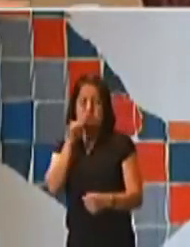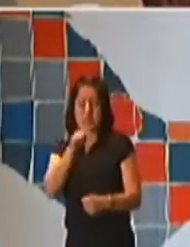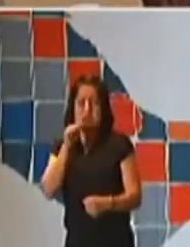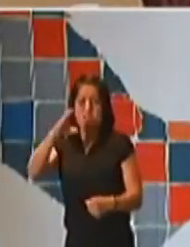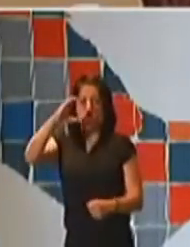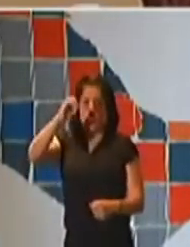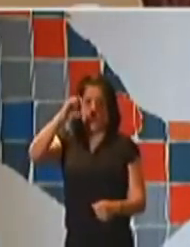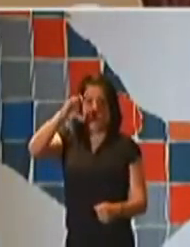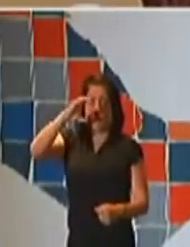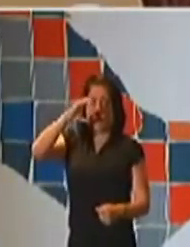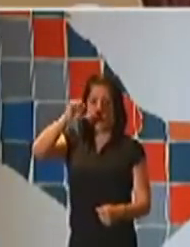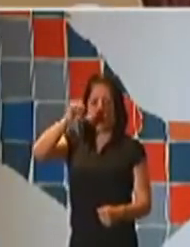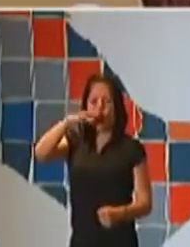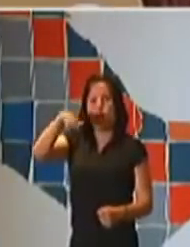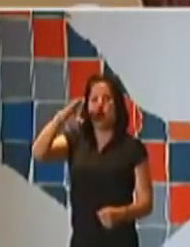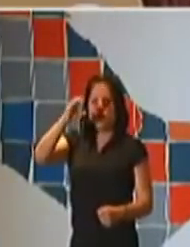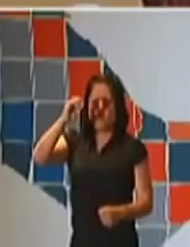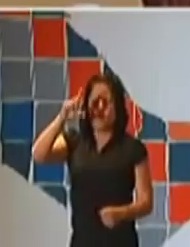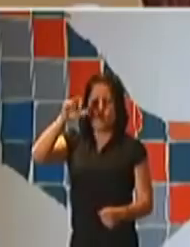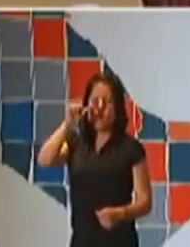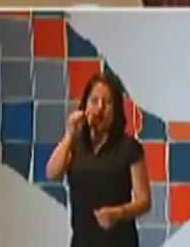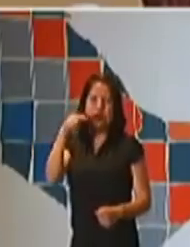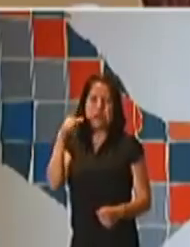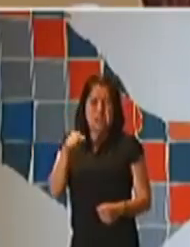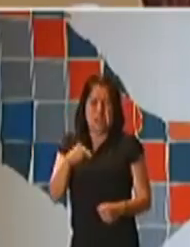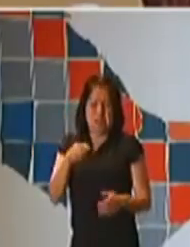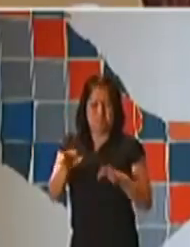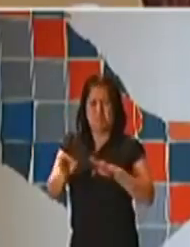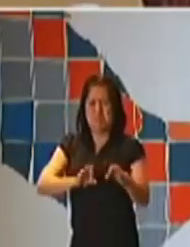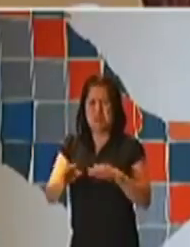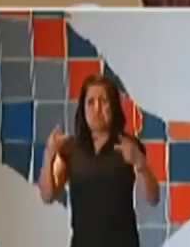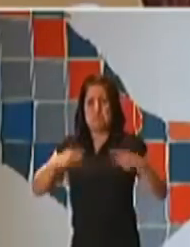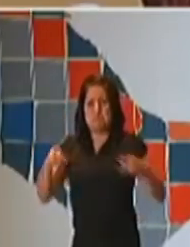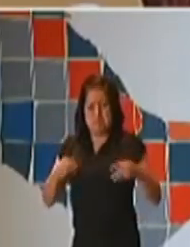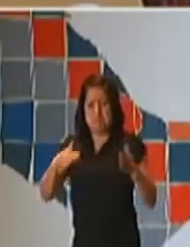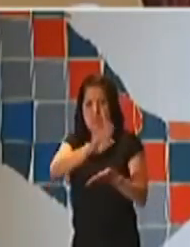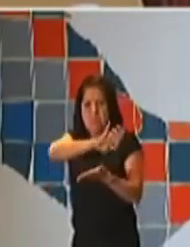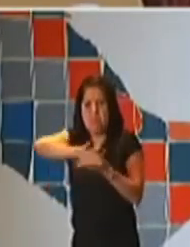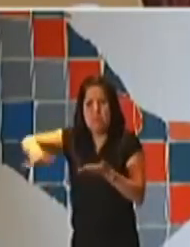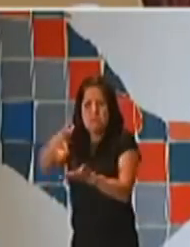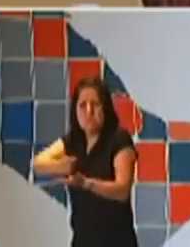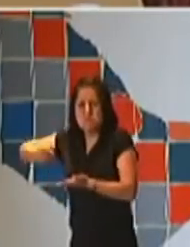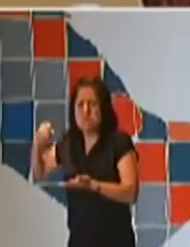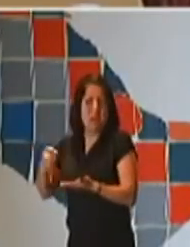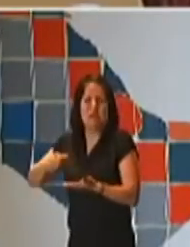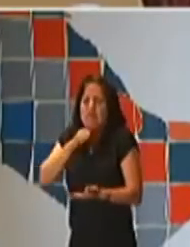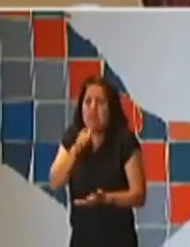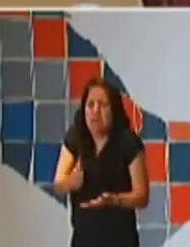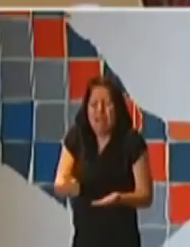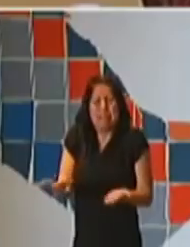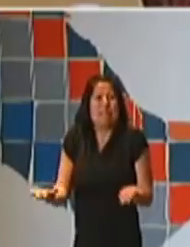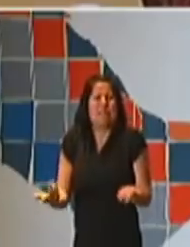del dinero que divide el mundo en domadores y domados se podrá